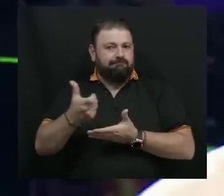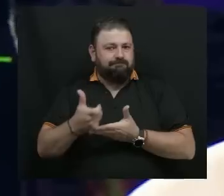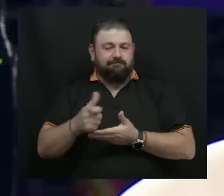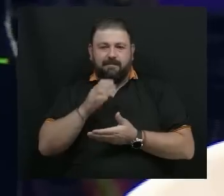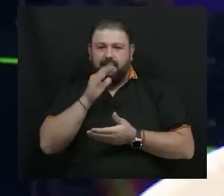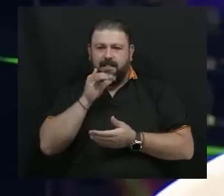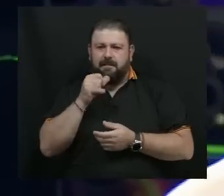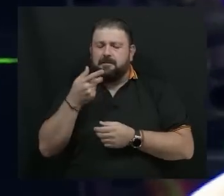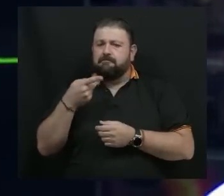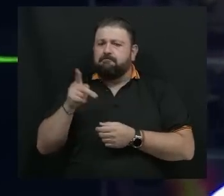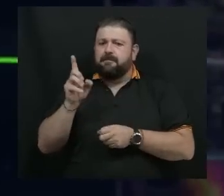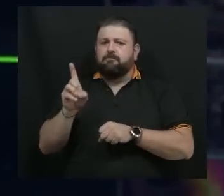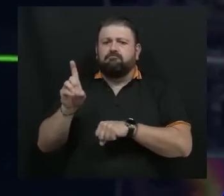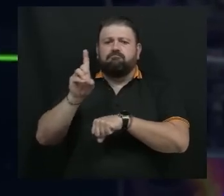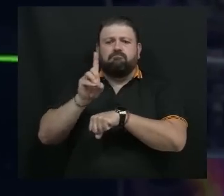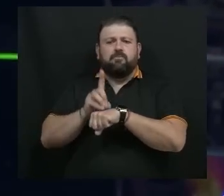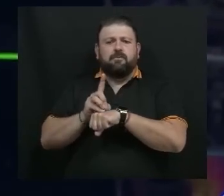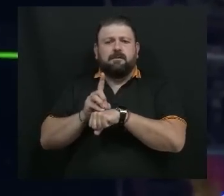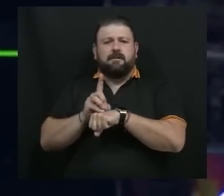día